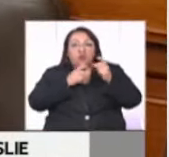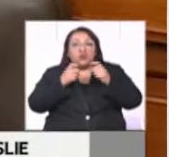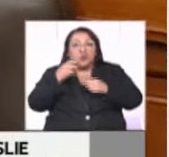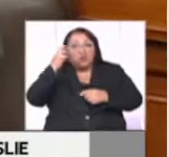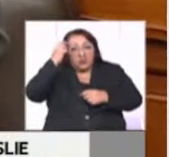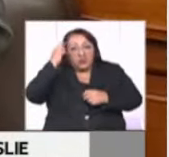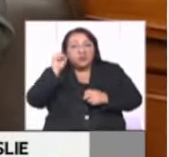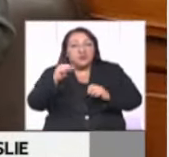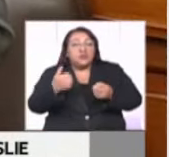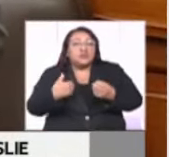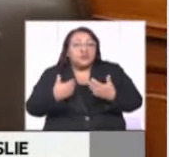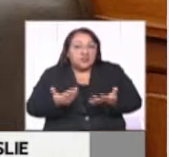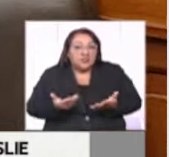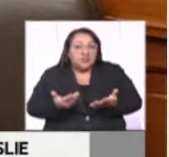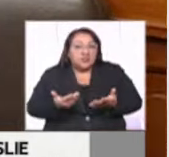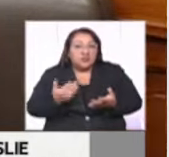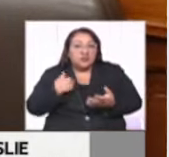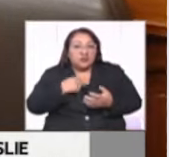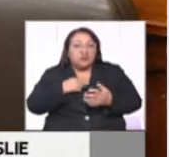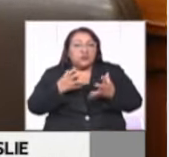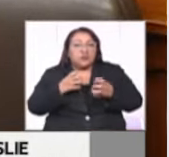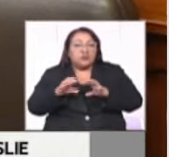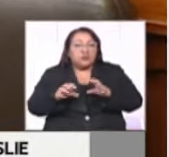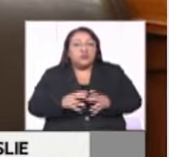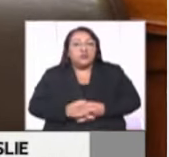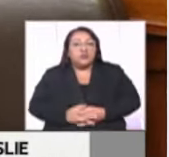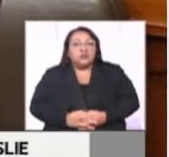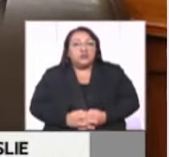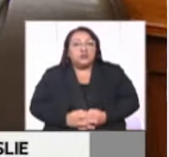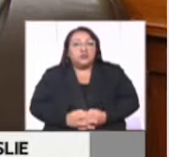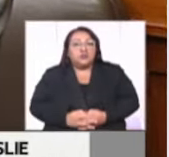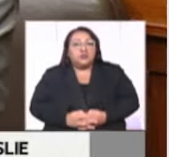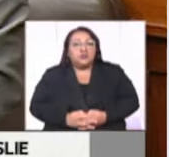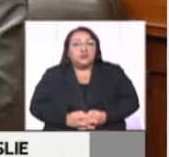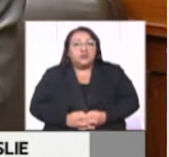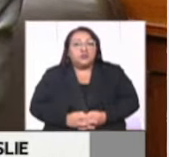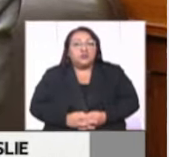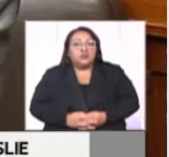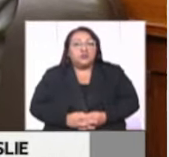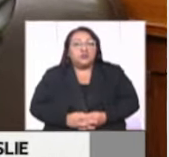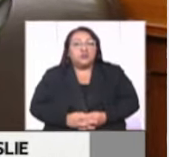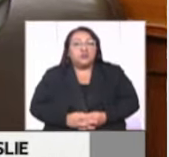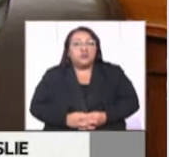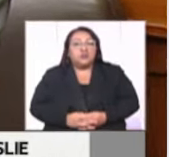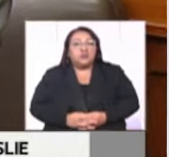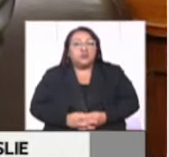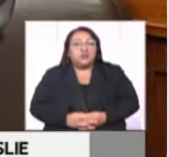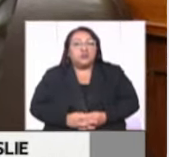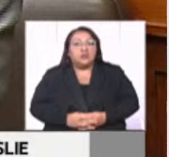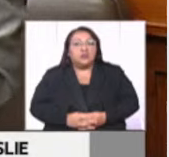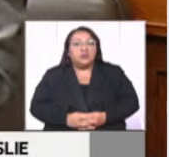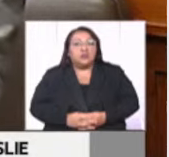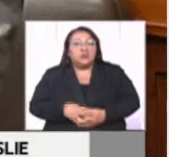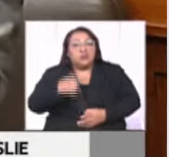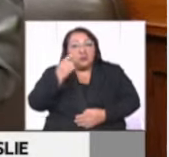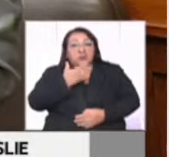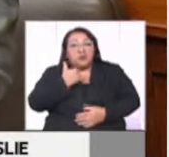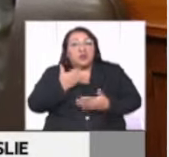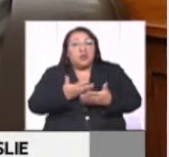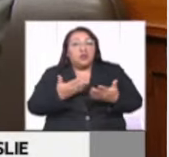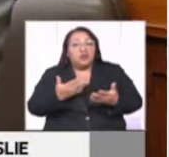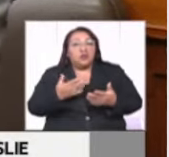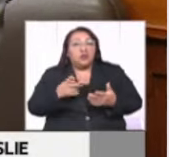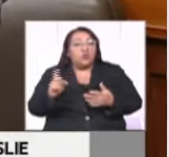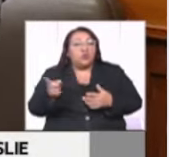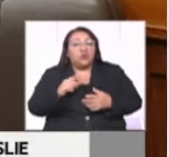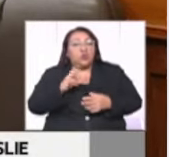se tiene y tenemos que pretender para poder mejorar las cosas. Y efectivamente, no